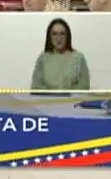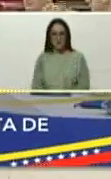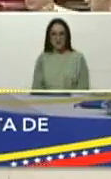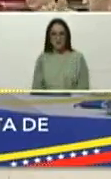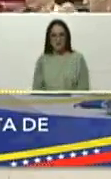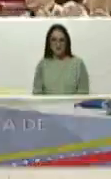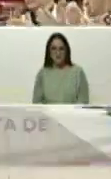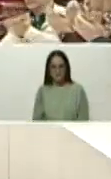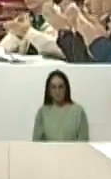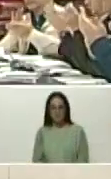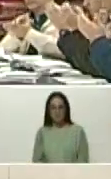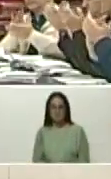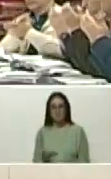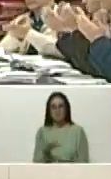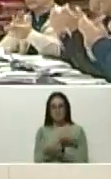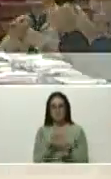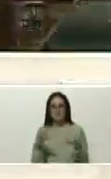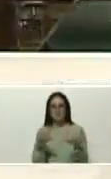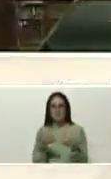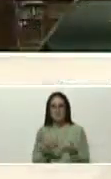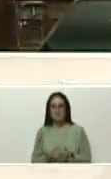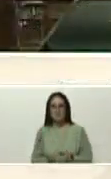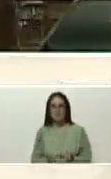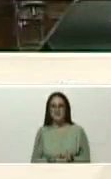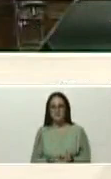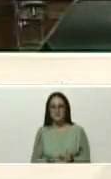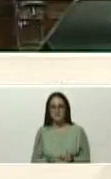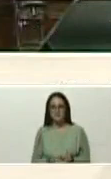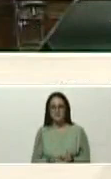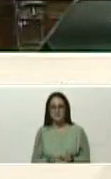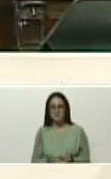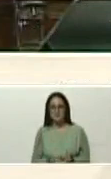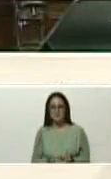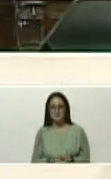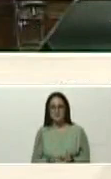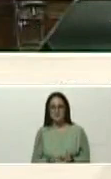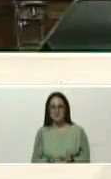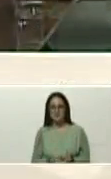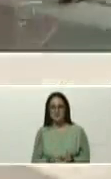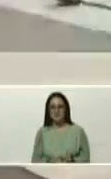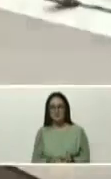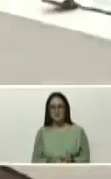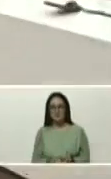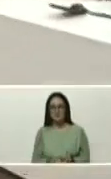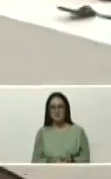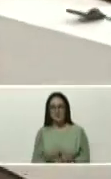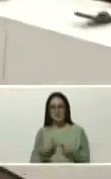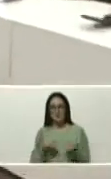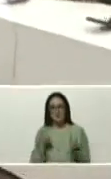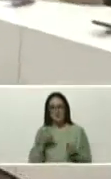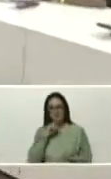Sin lugar a dudas, algo extraordinario. Fuera de cualquier evento histórico.